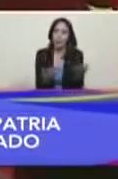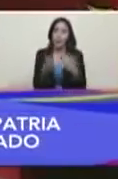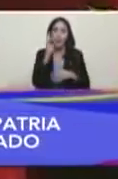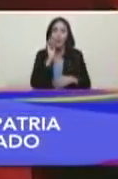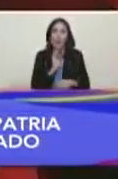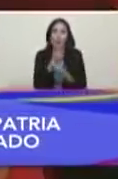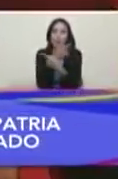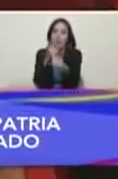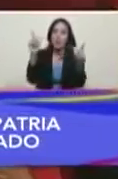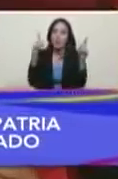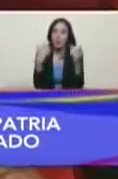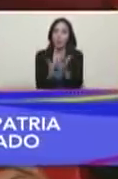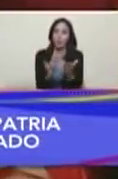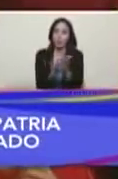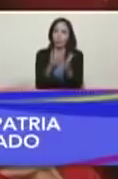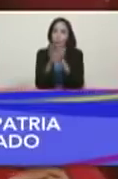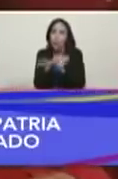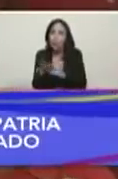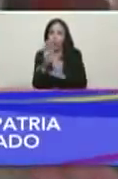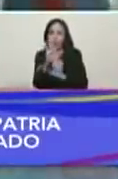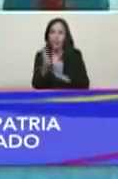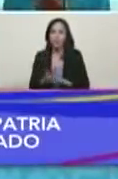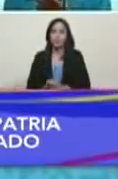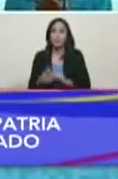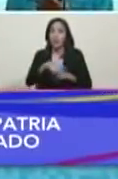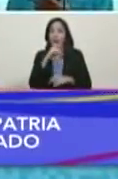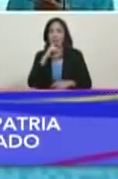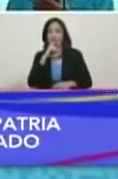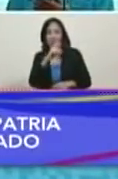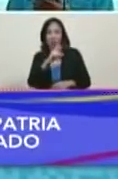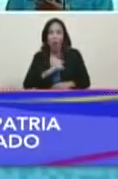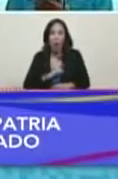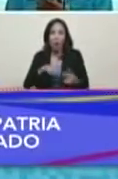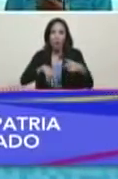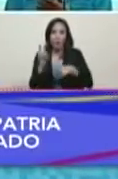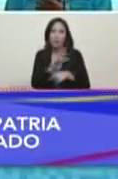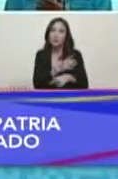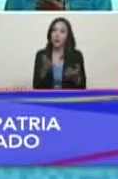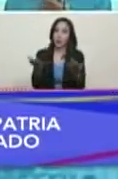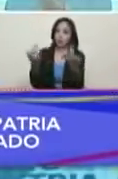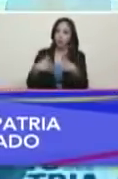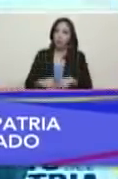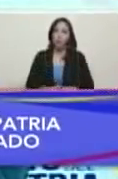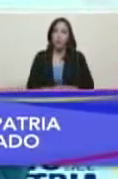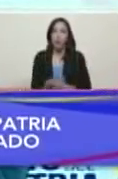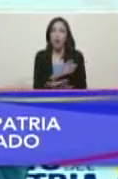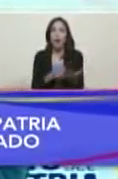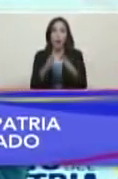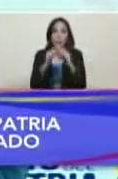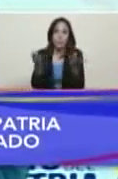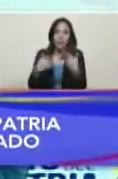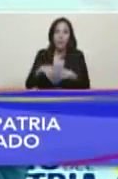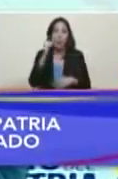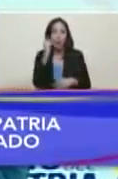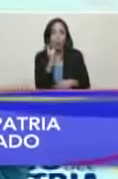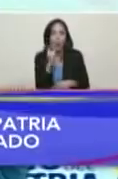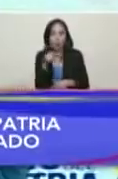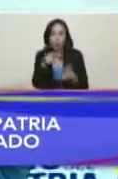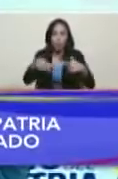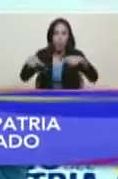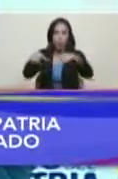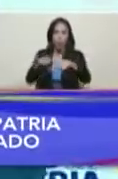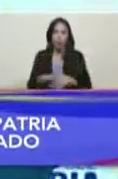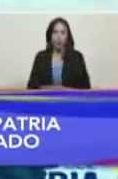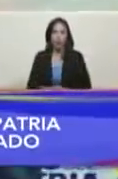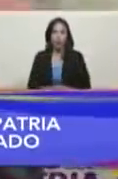Si el presidente de Ecuador odia tanto a Venezuela, que nos devuelva los restos de Antonio José de Sucre, que reposan en la Catedral de